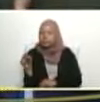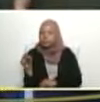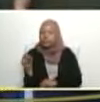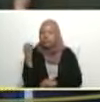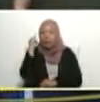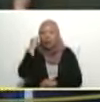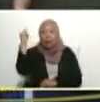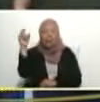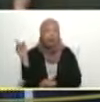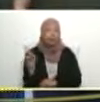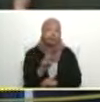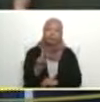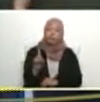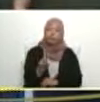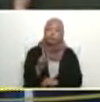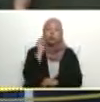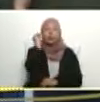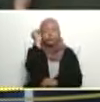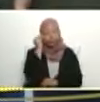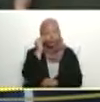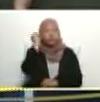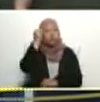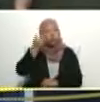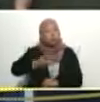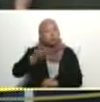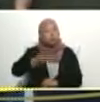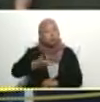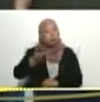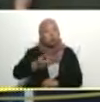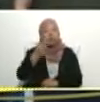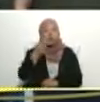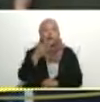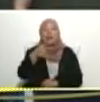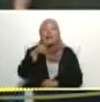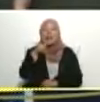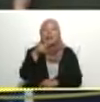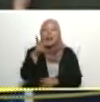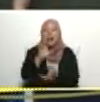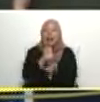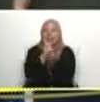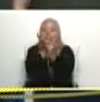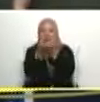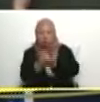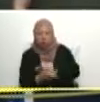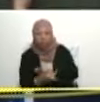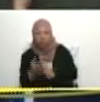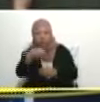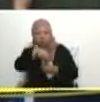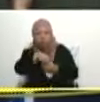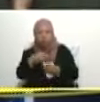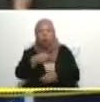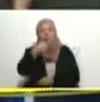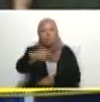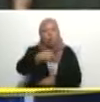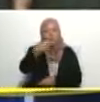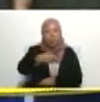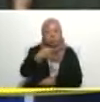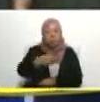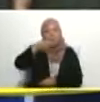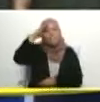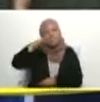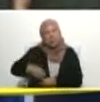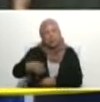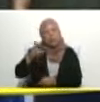ideas descabelladas, son análisis geopolíticos que hemos venido haciendo desde el Estado Mayor Superior de la Fuerza Armada